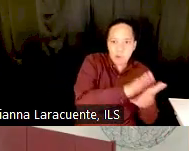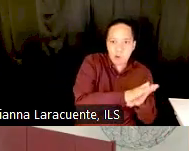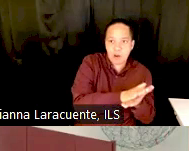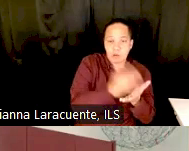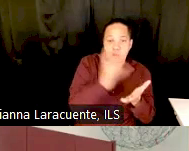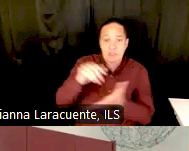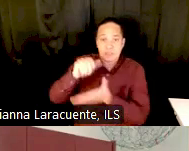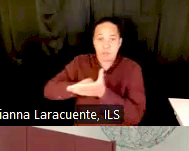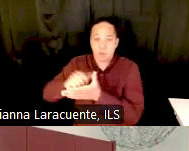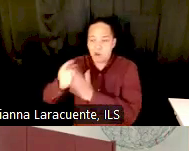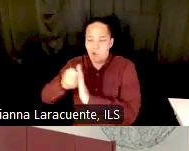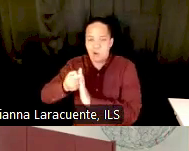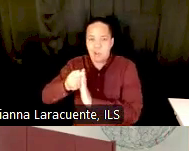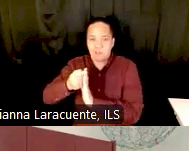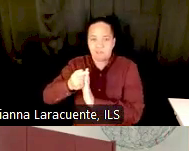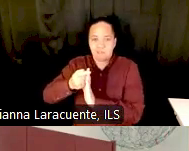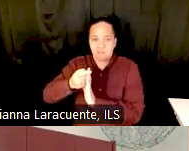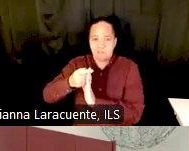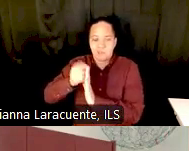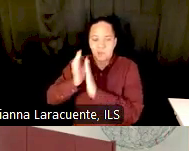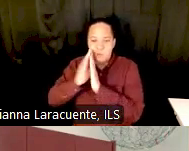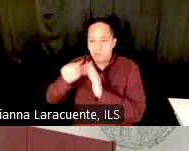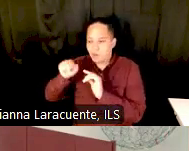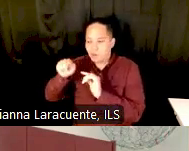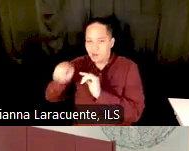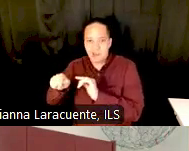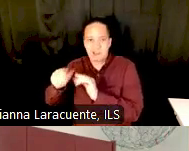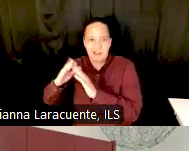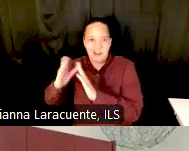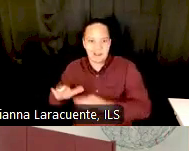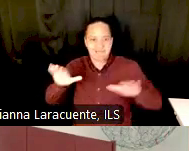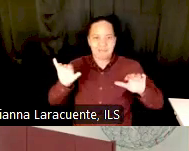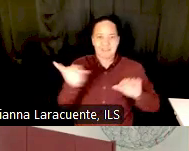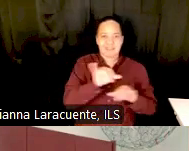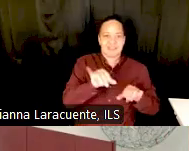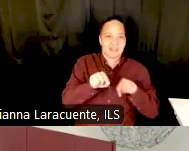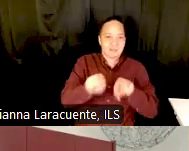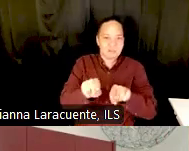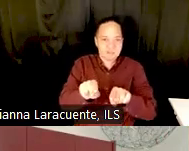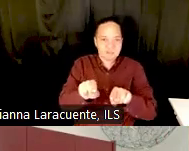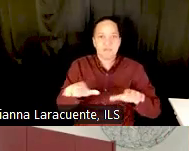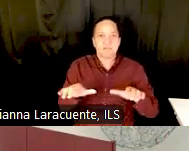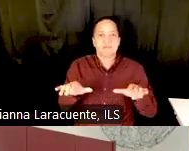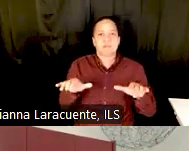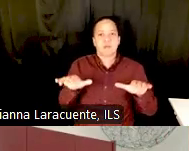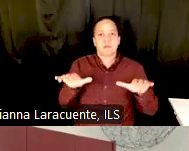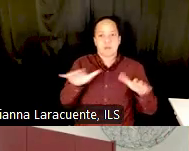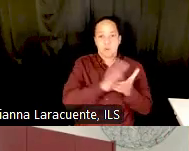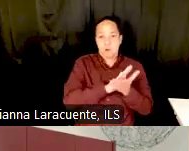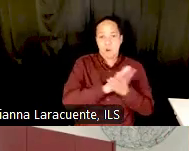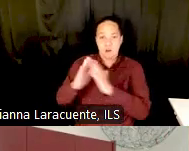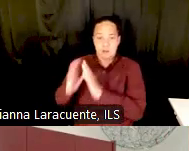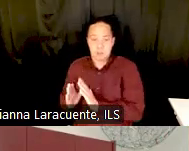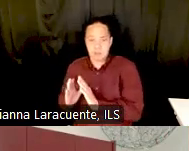dormir, básicamente el crecimiento de nuestro niño y adolescente está en manos no solamente